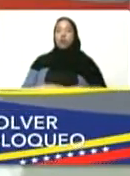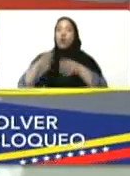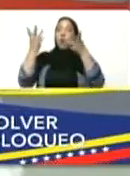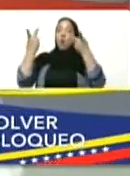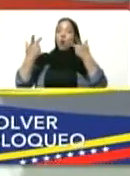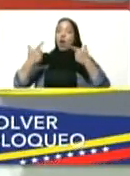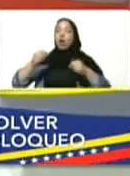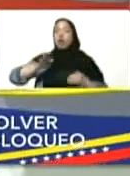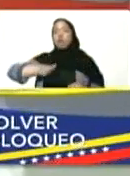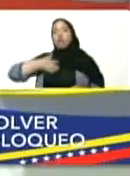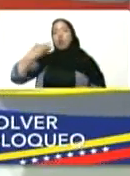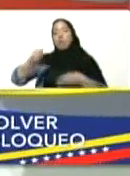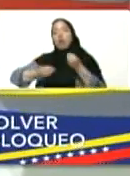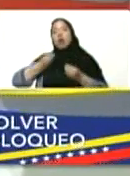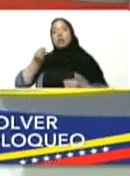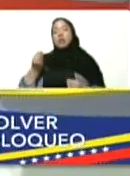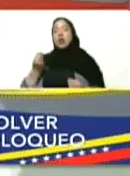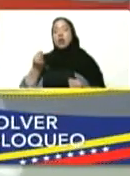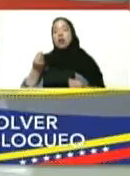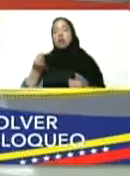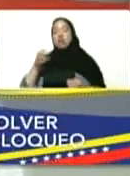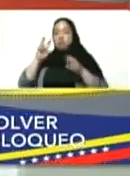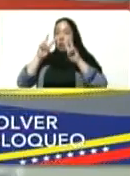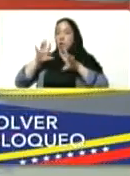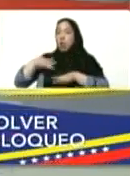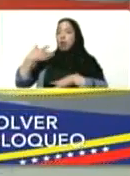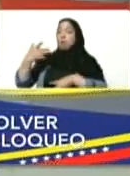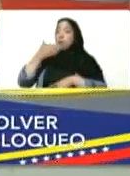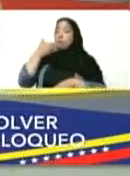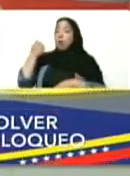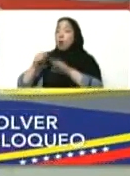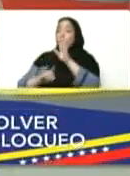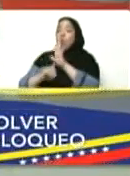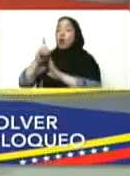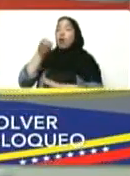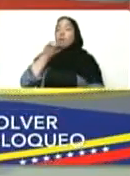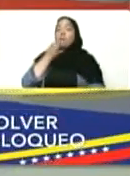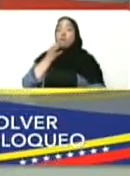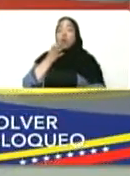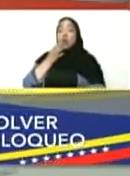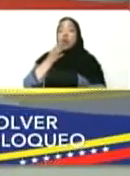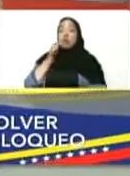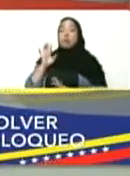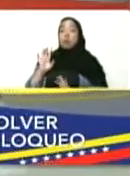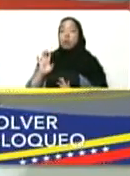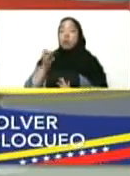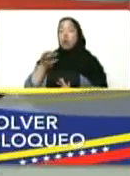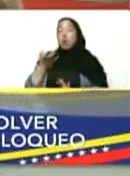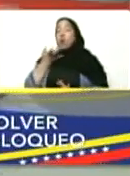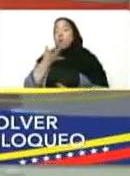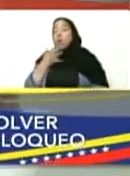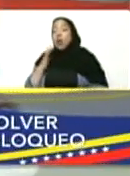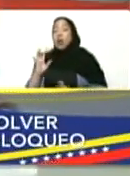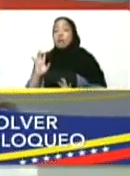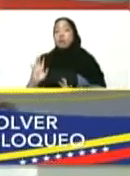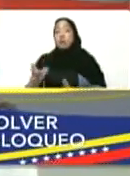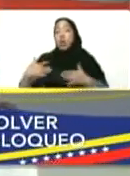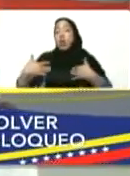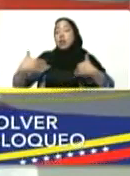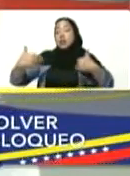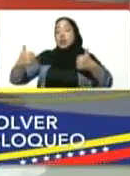cuánto podríamos hacer, nada más para poner un ejemplo, cuánto podríamos hacer por la